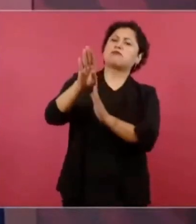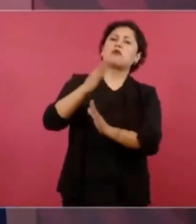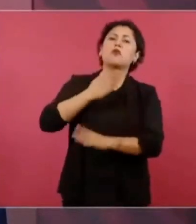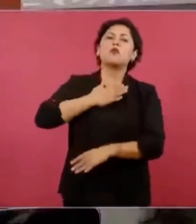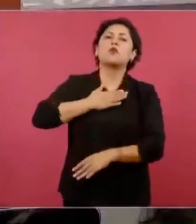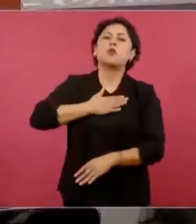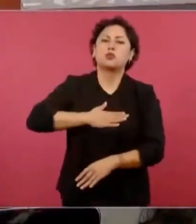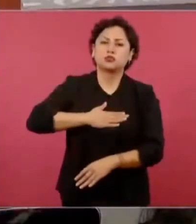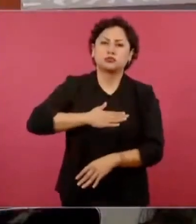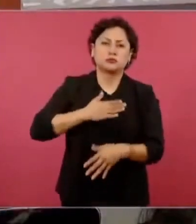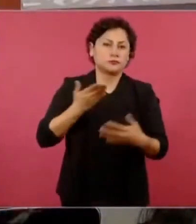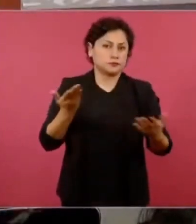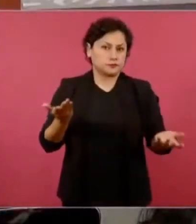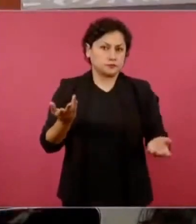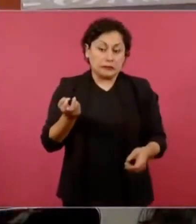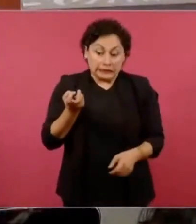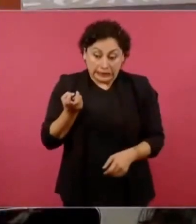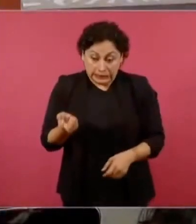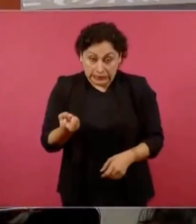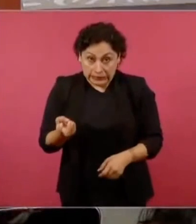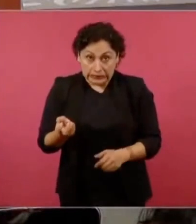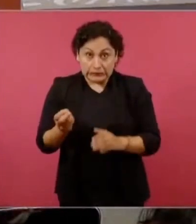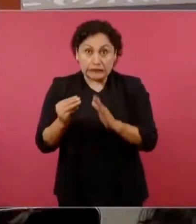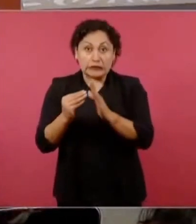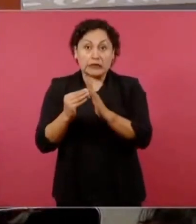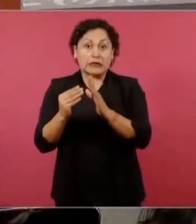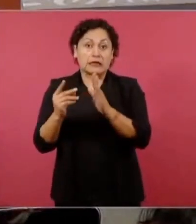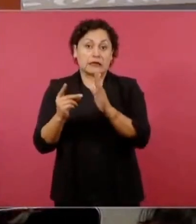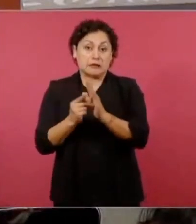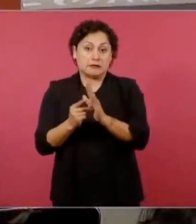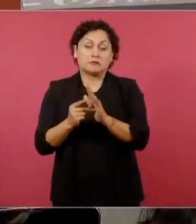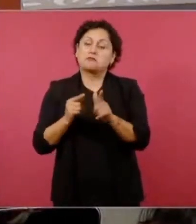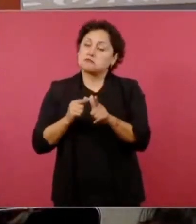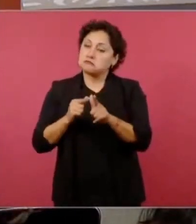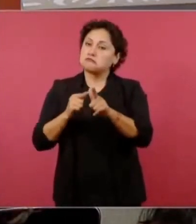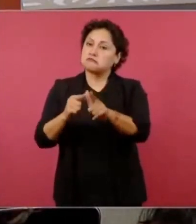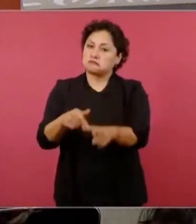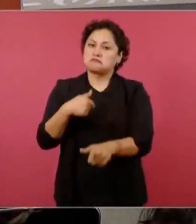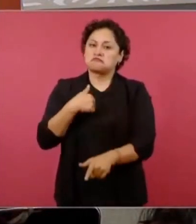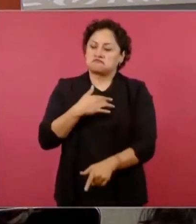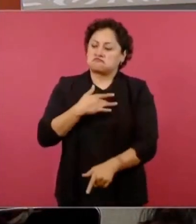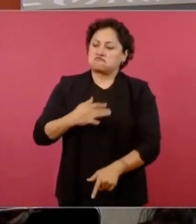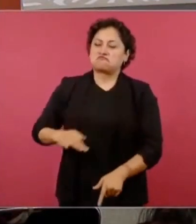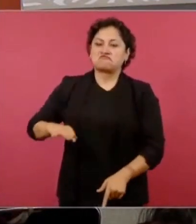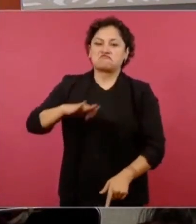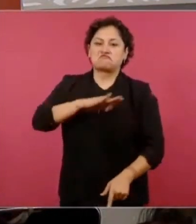Entonces eso va a continuar. Tengo mucha fe en eso.